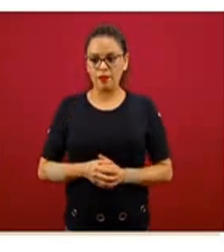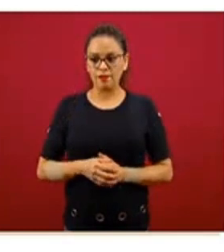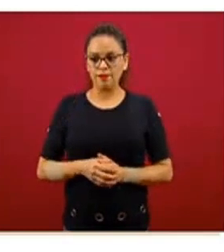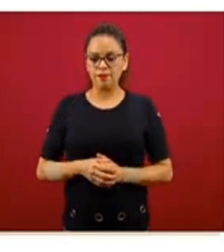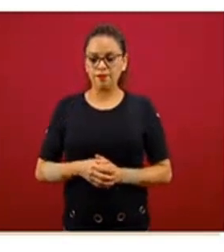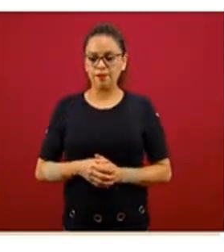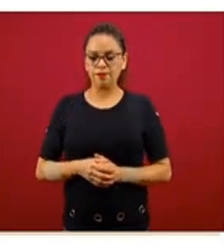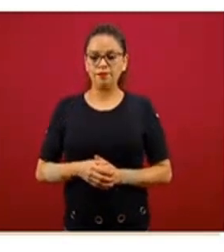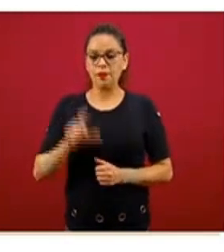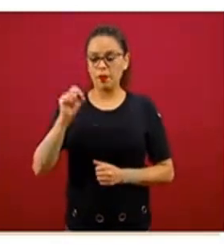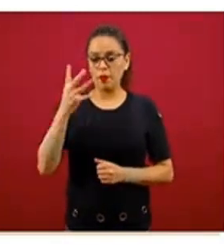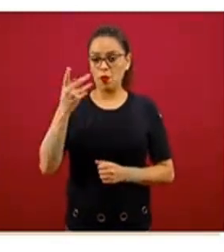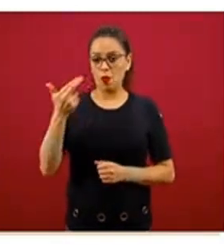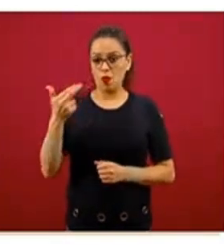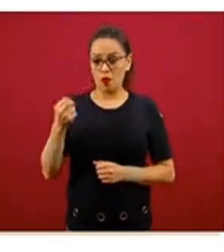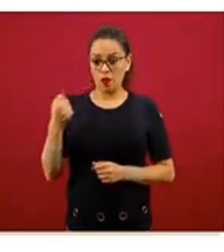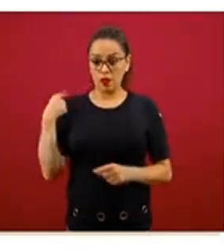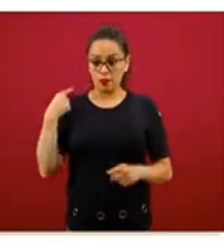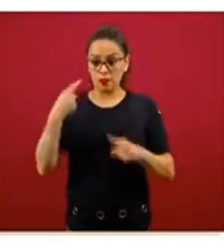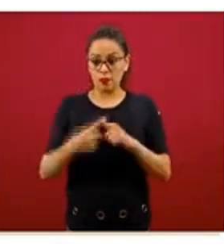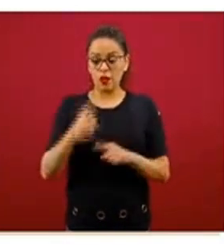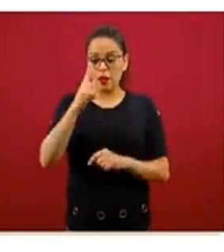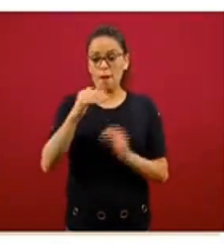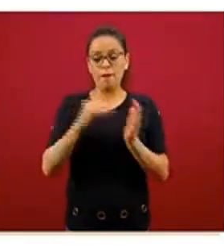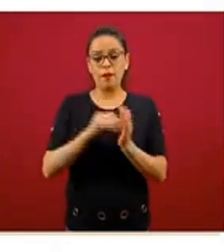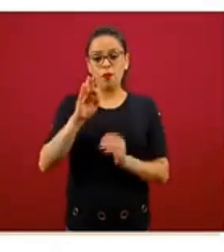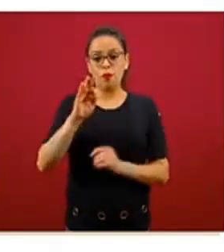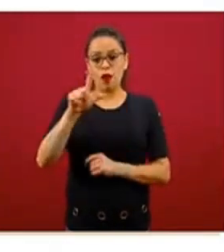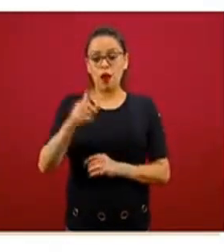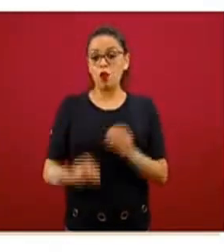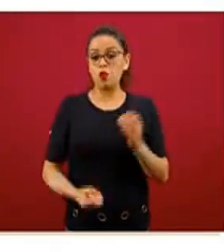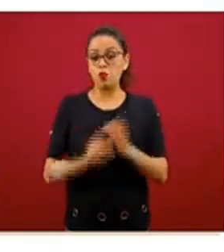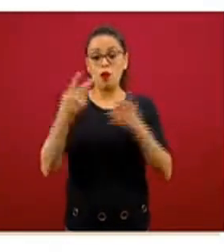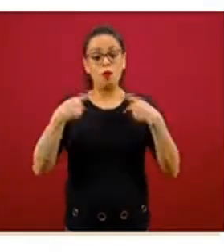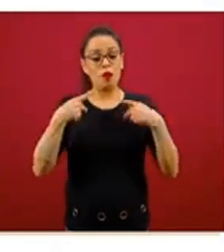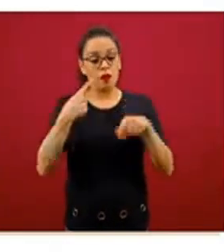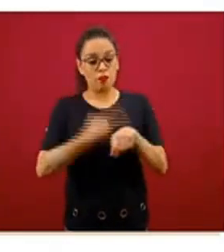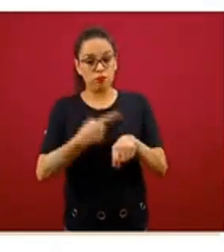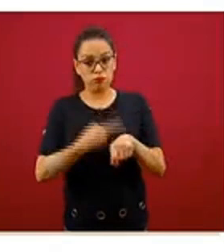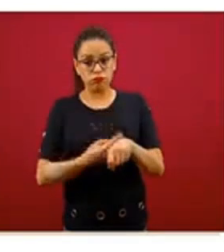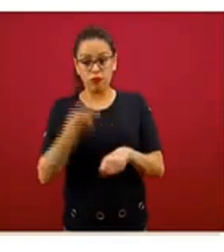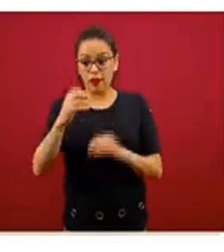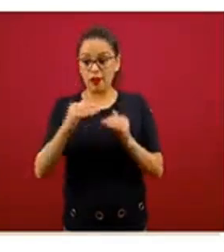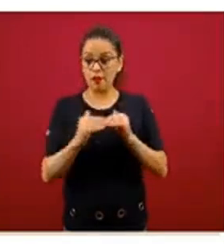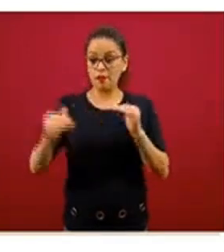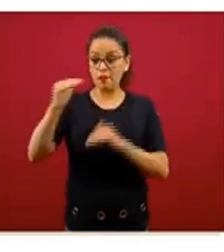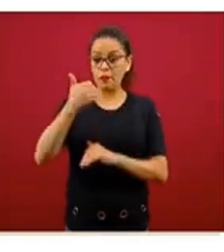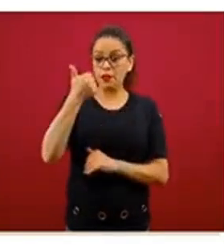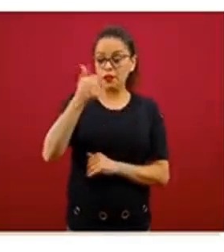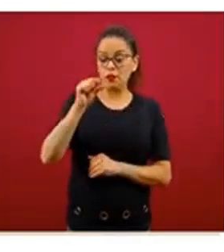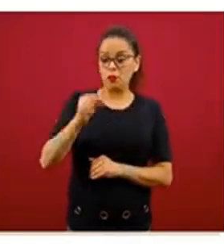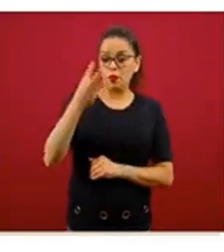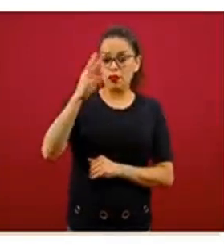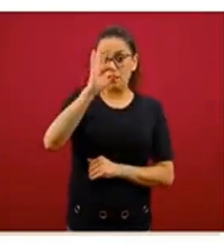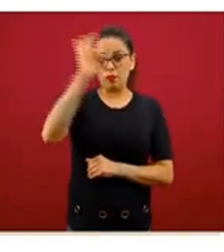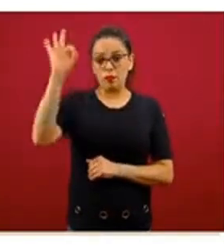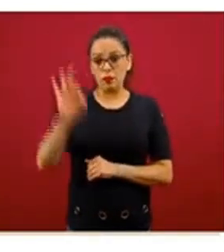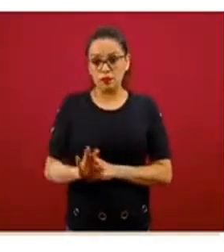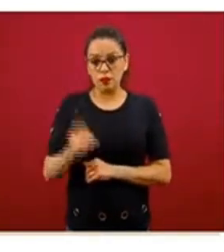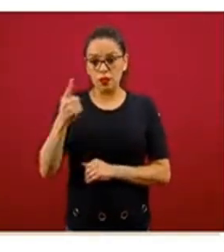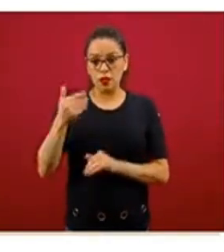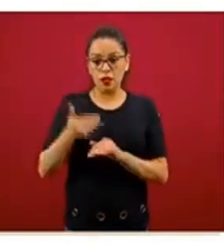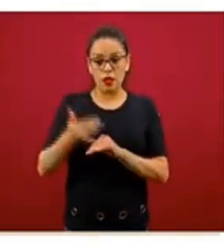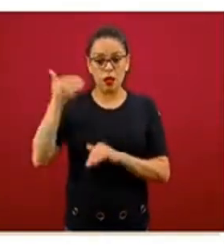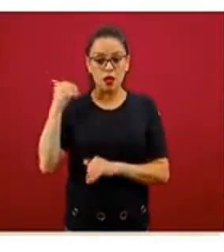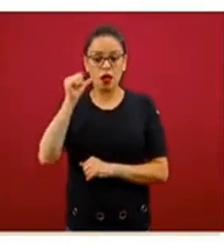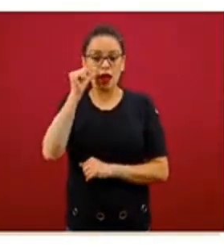24 horas tuvimos 1,047 casos confirmados nuevos. Esto representó un incremento del 6,3% en relación a la carga que teníamos el